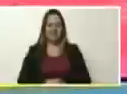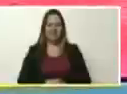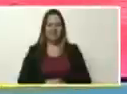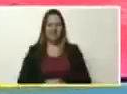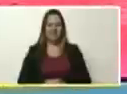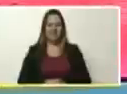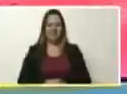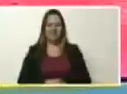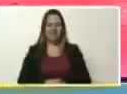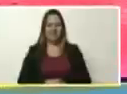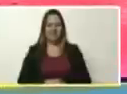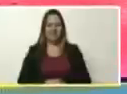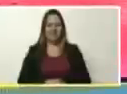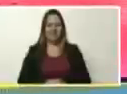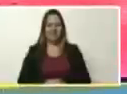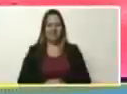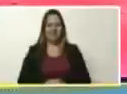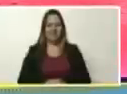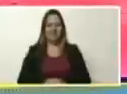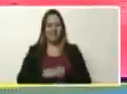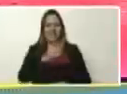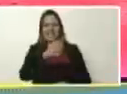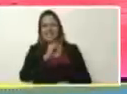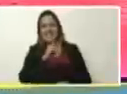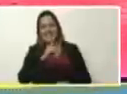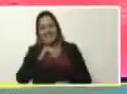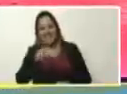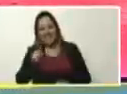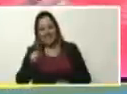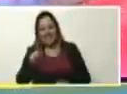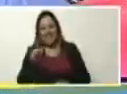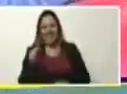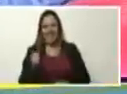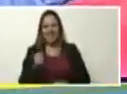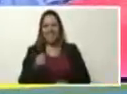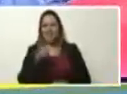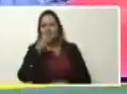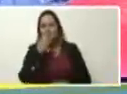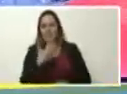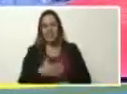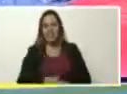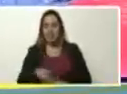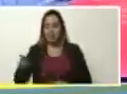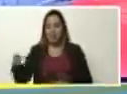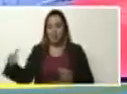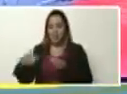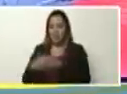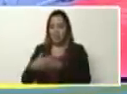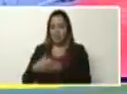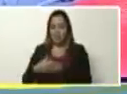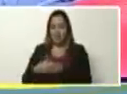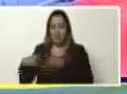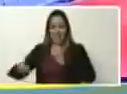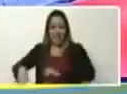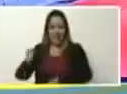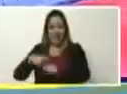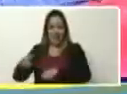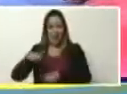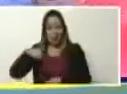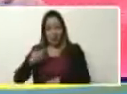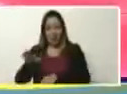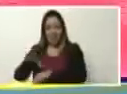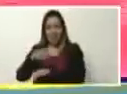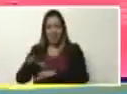Silita de Maracaibo, Silita linda y bonita. Ah, para el grupo de Vira. El grupo de Gaita puede cantar esta